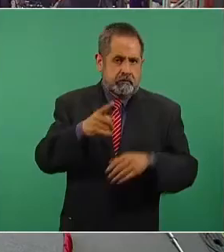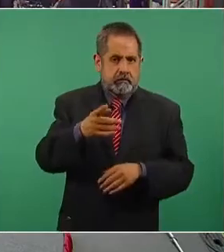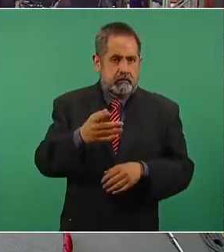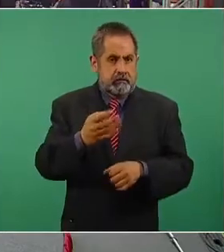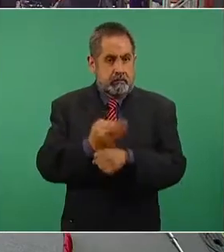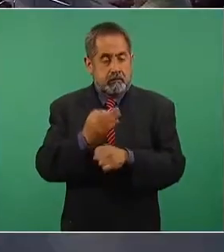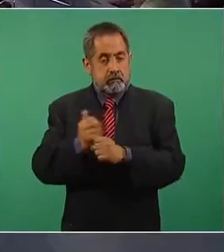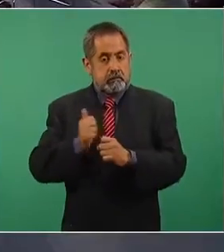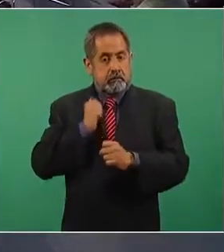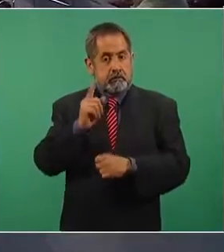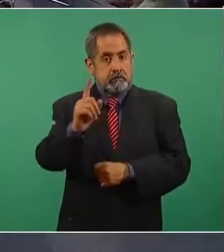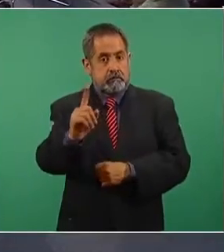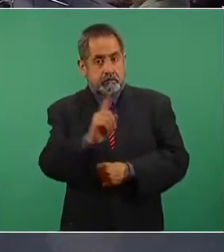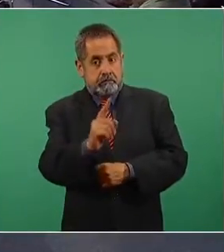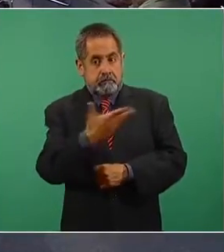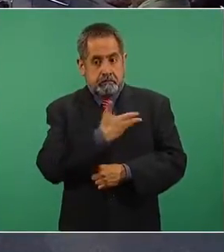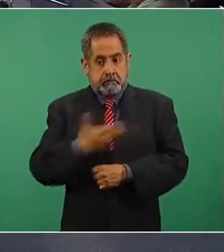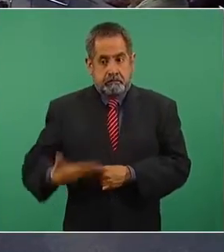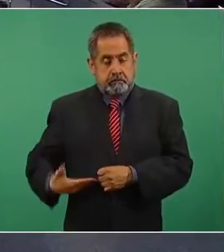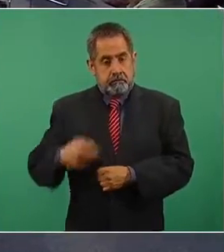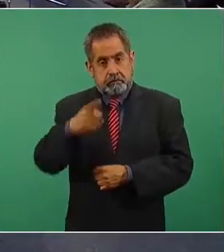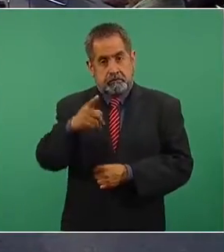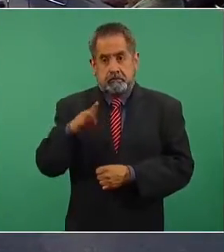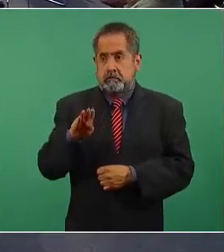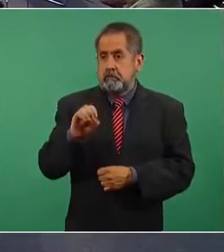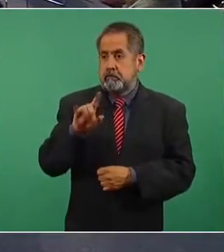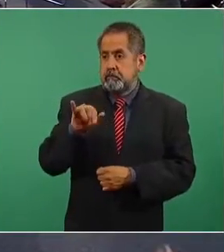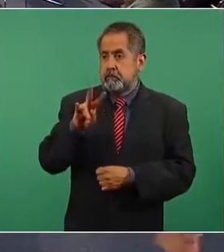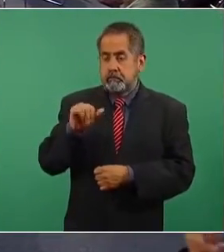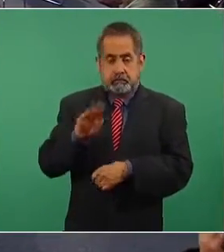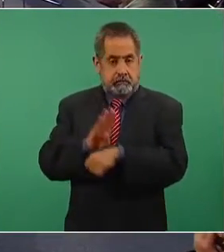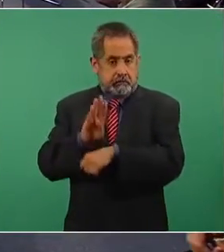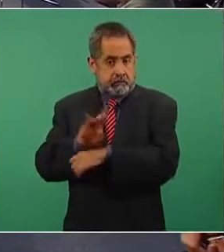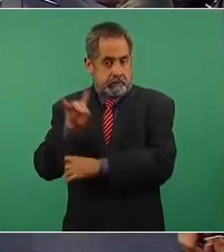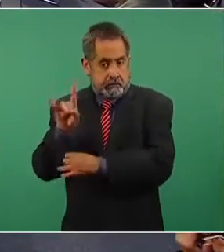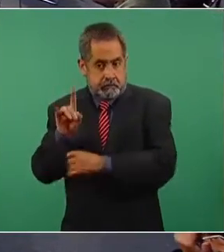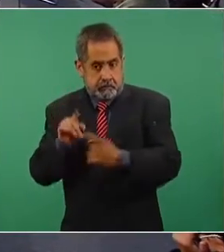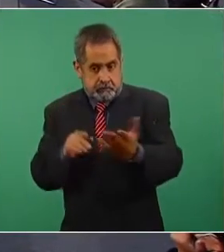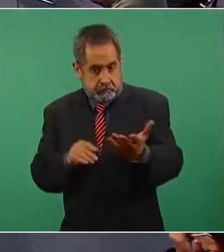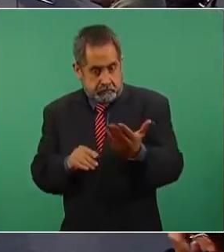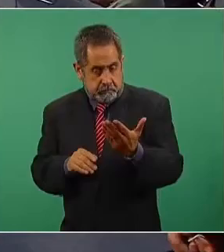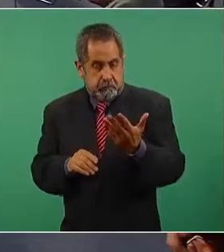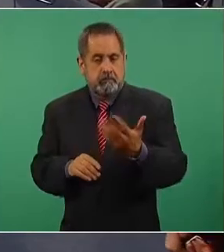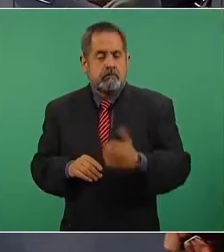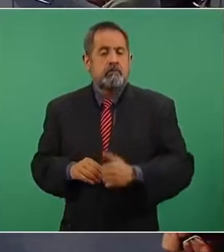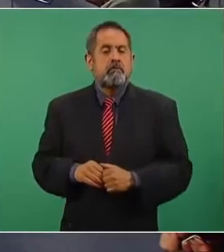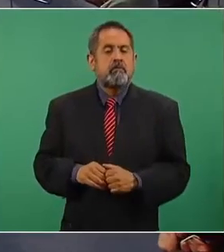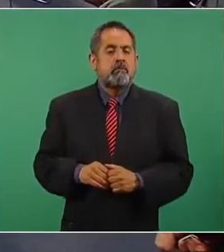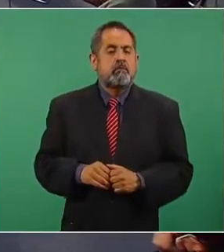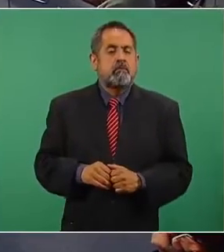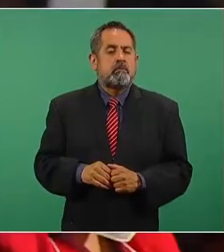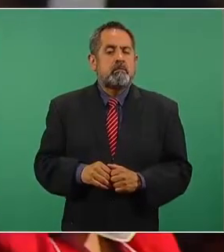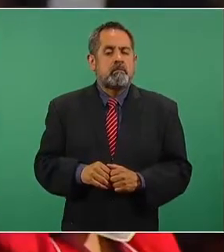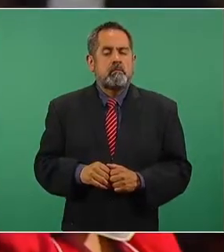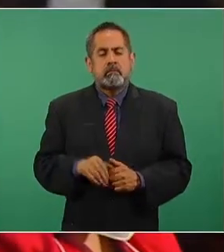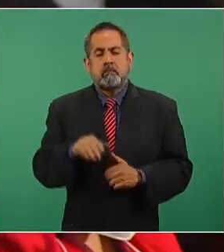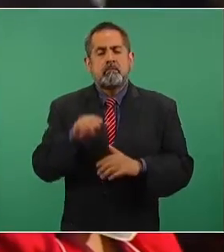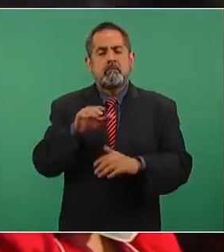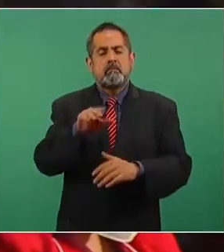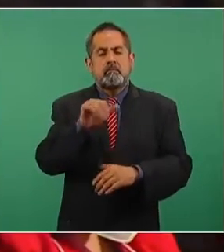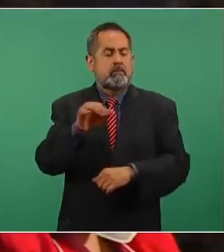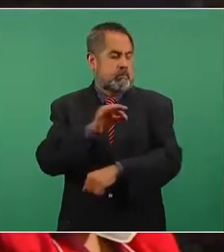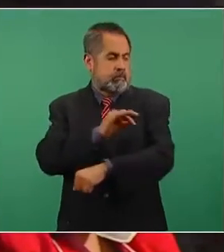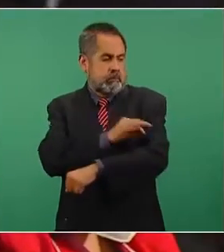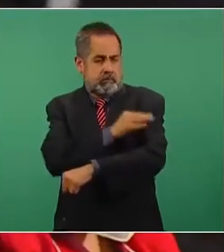del presidente boliviano, preguntar a propósito de las vacunas,